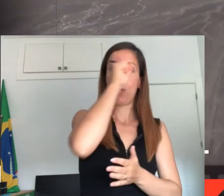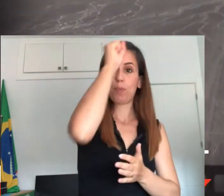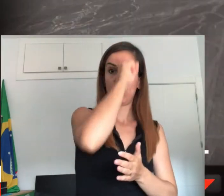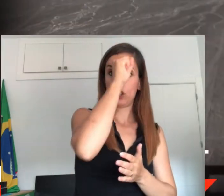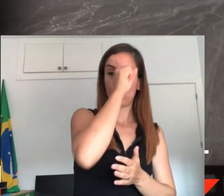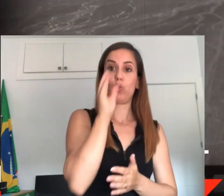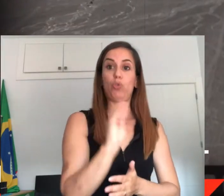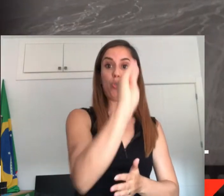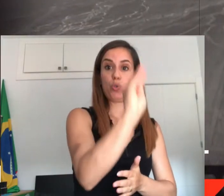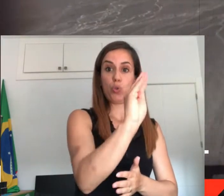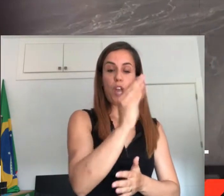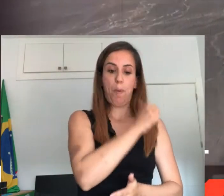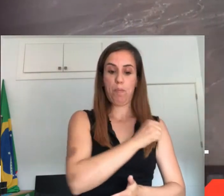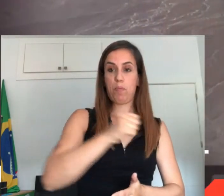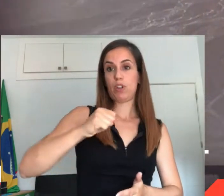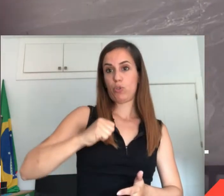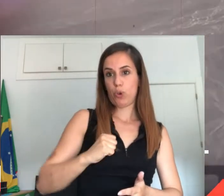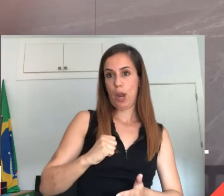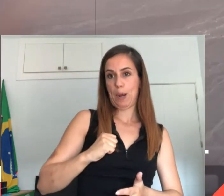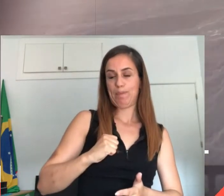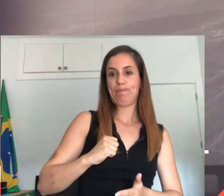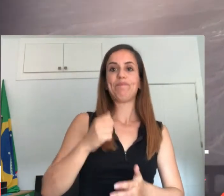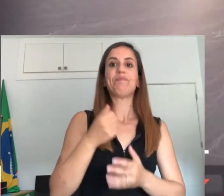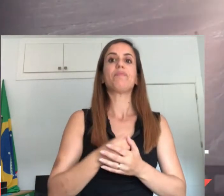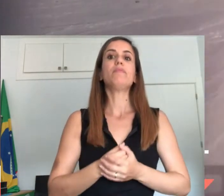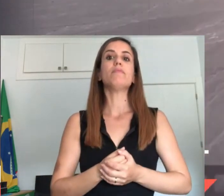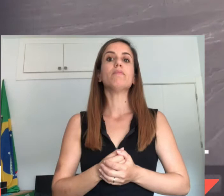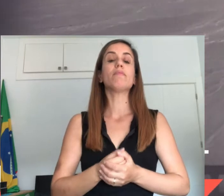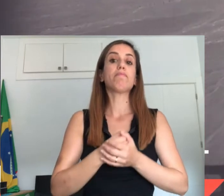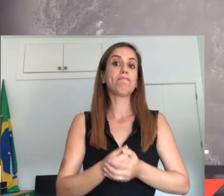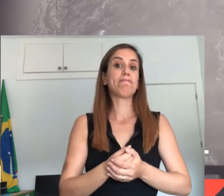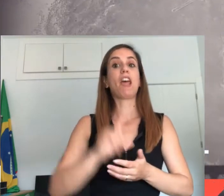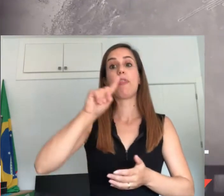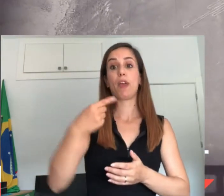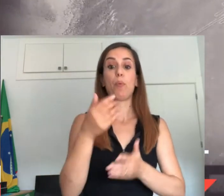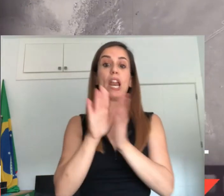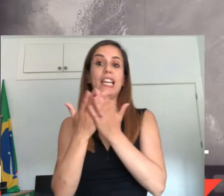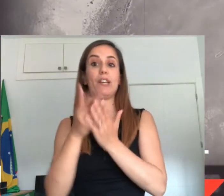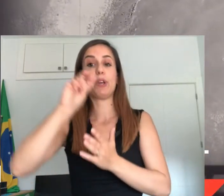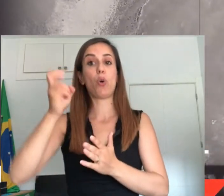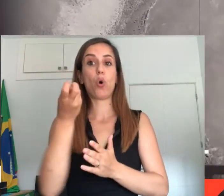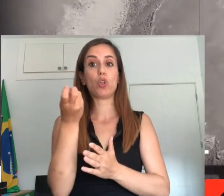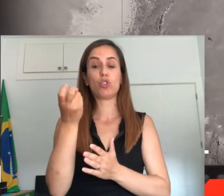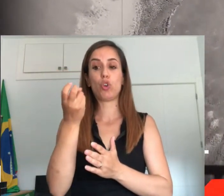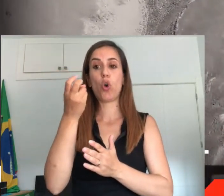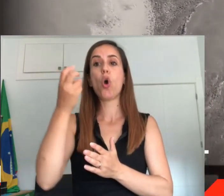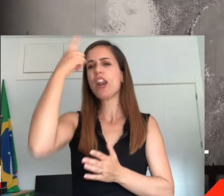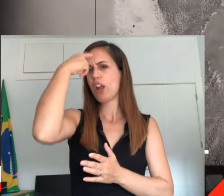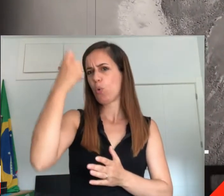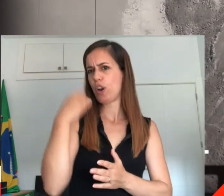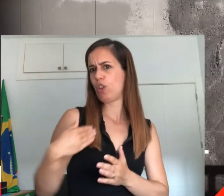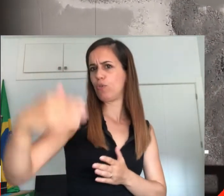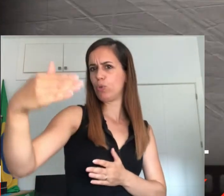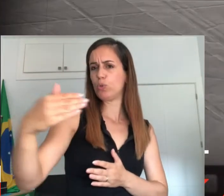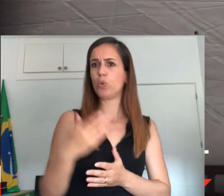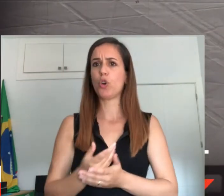que escribir un libro con sus percepciones, nunca mejor dicho, en Nguyen and die